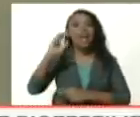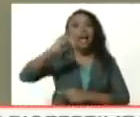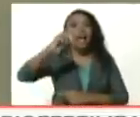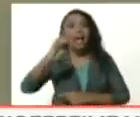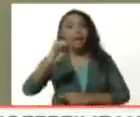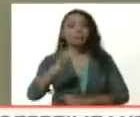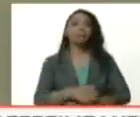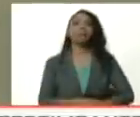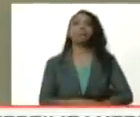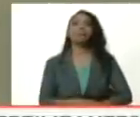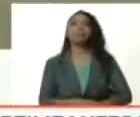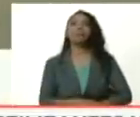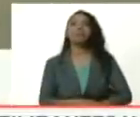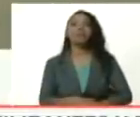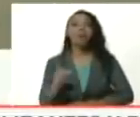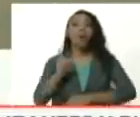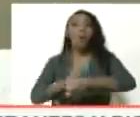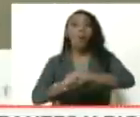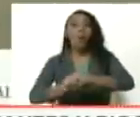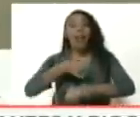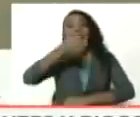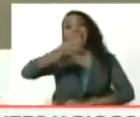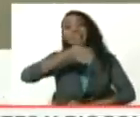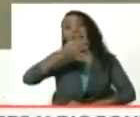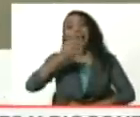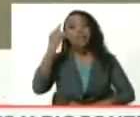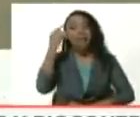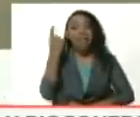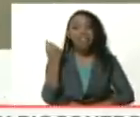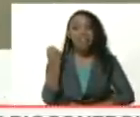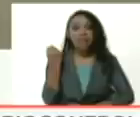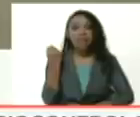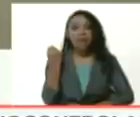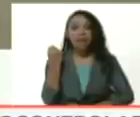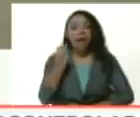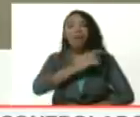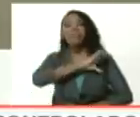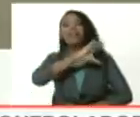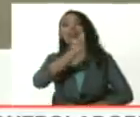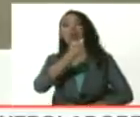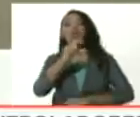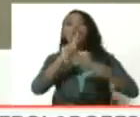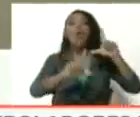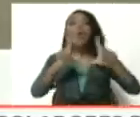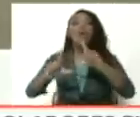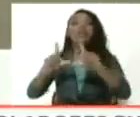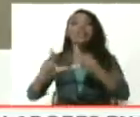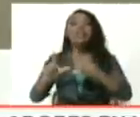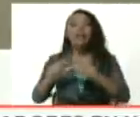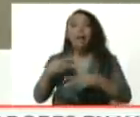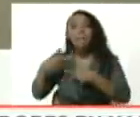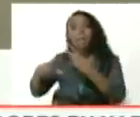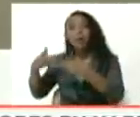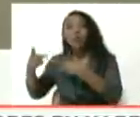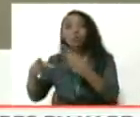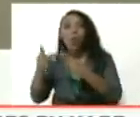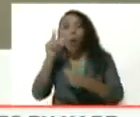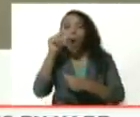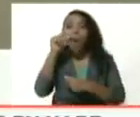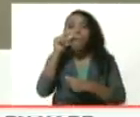Electoral. En horas de la tarde del día de ayer, el director de logística y producción, Alberto